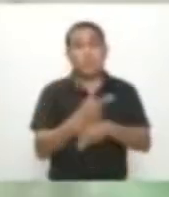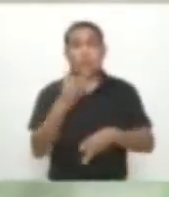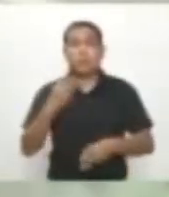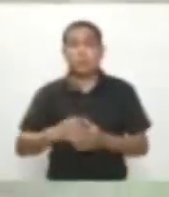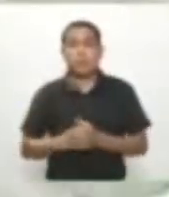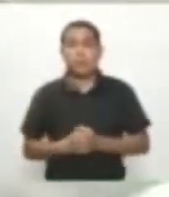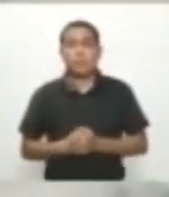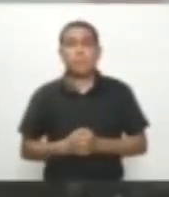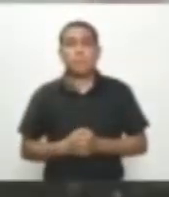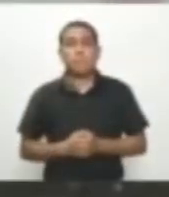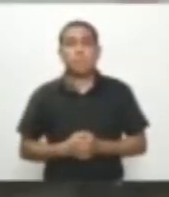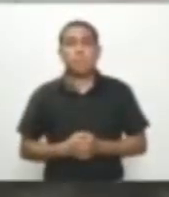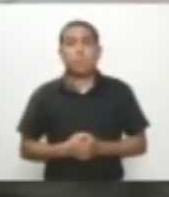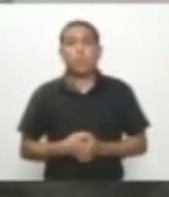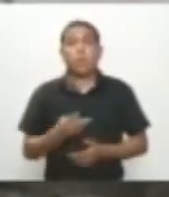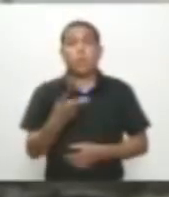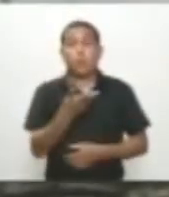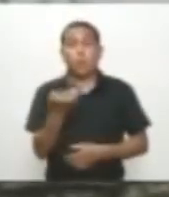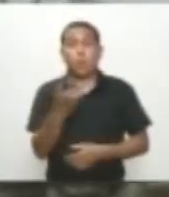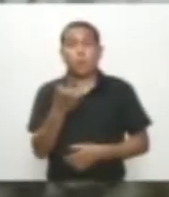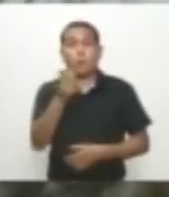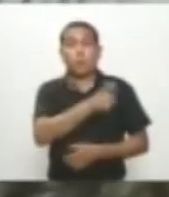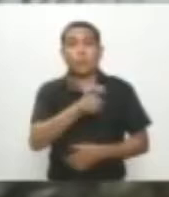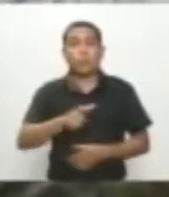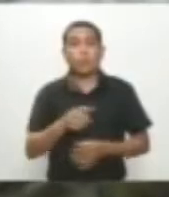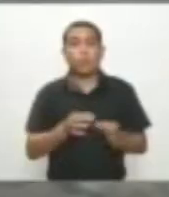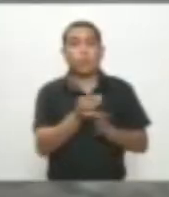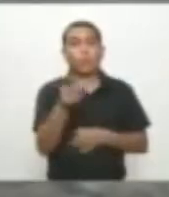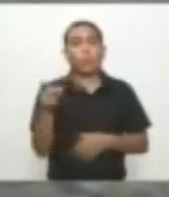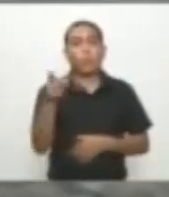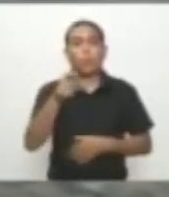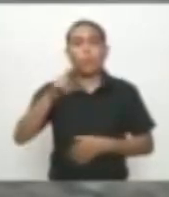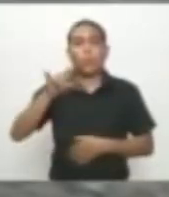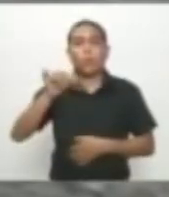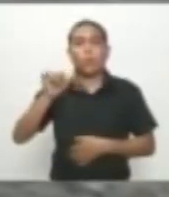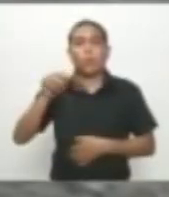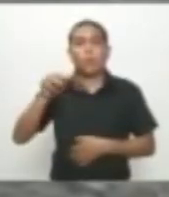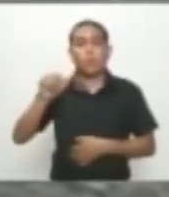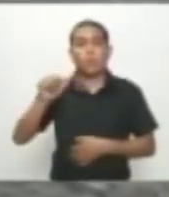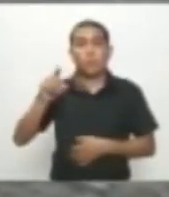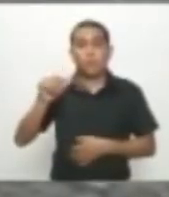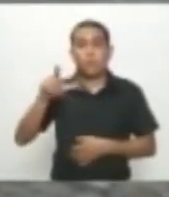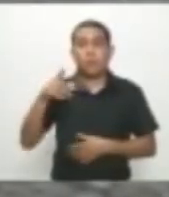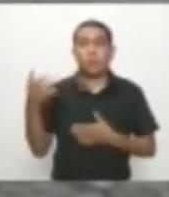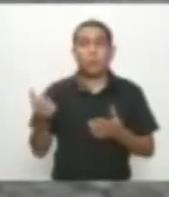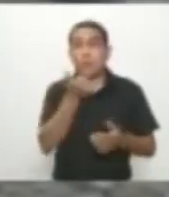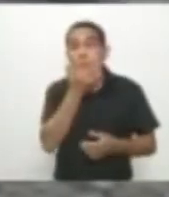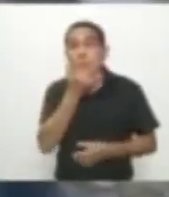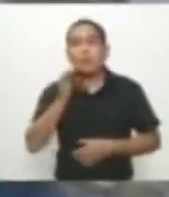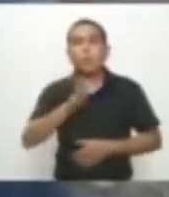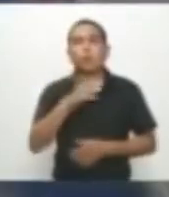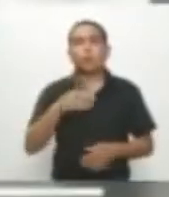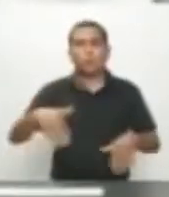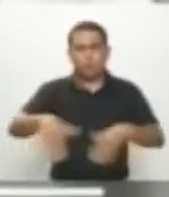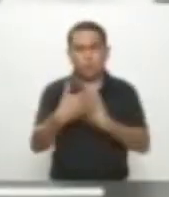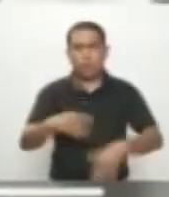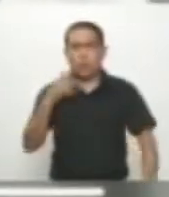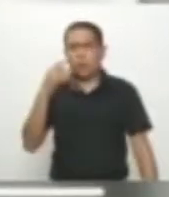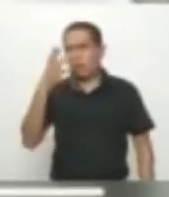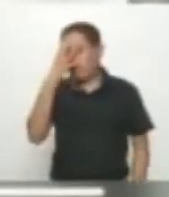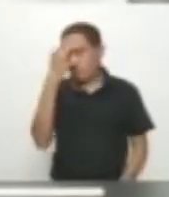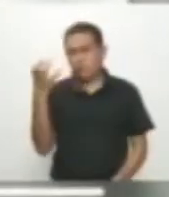Hoy día los más de 400 habitantes de Guaymaral, corregimiento de Tubará, viven todo un calvario por el mal estado de sus vías.